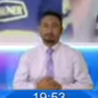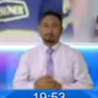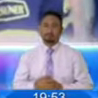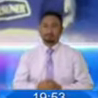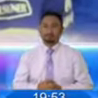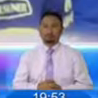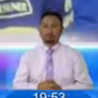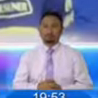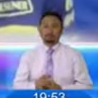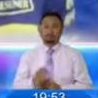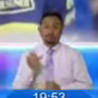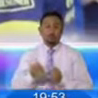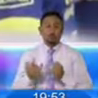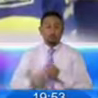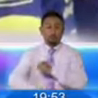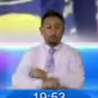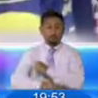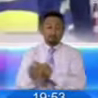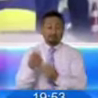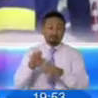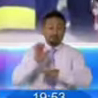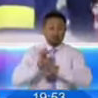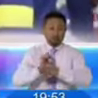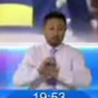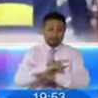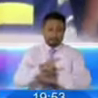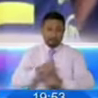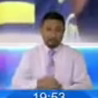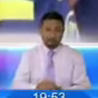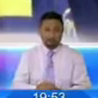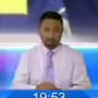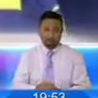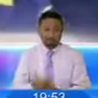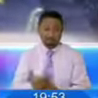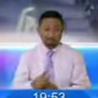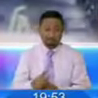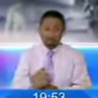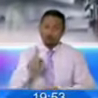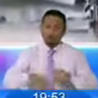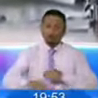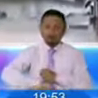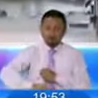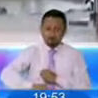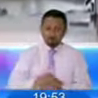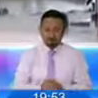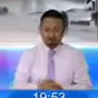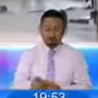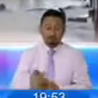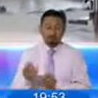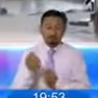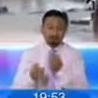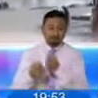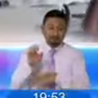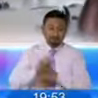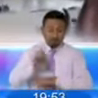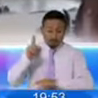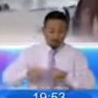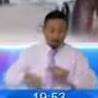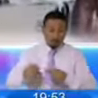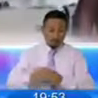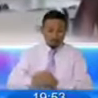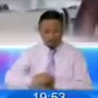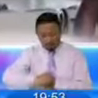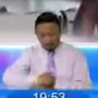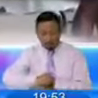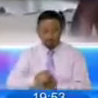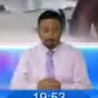en los últimos partidos de la selección ecuatoriana por eliminatorias han carecido de definición la selección no ha podido encajar las opciones creadas